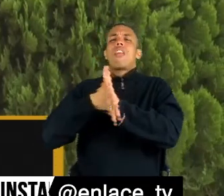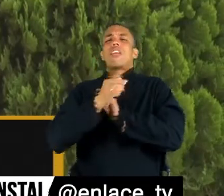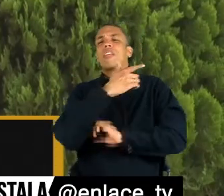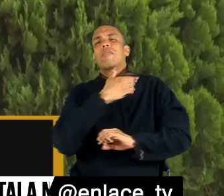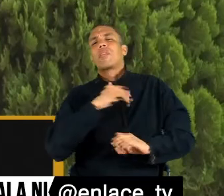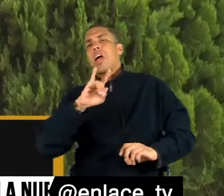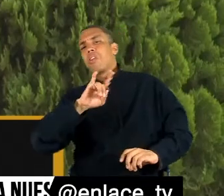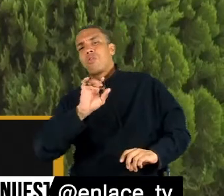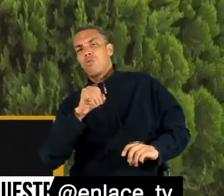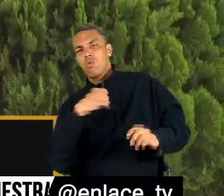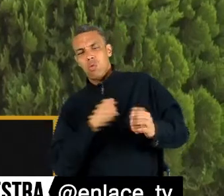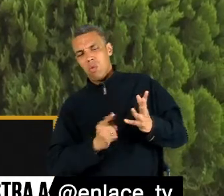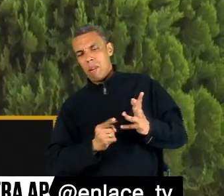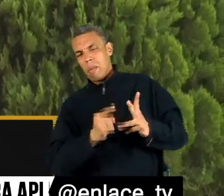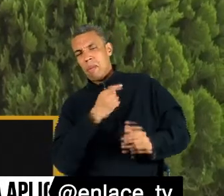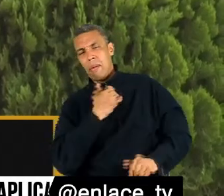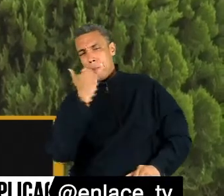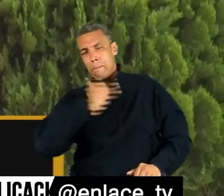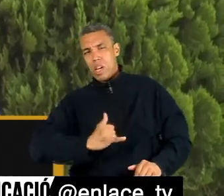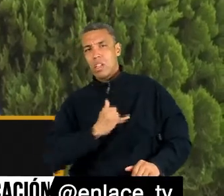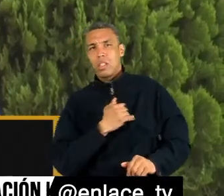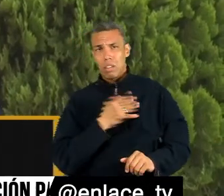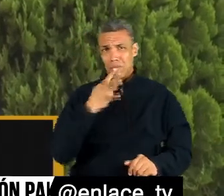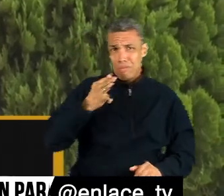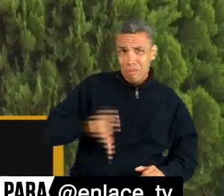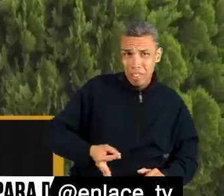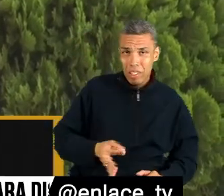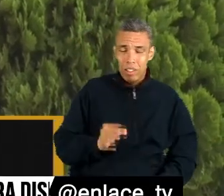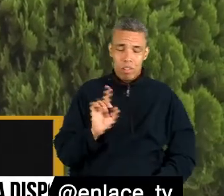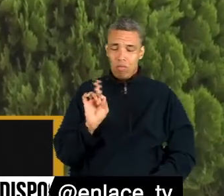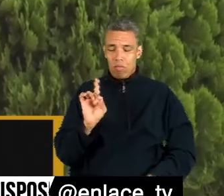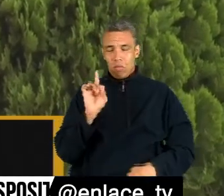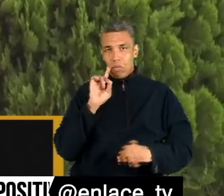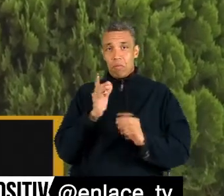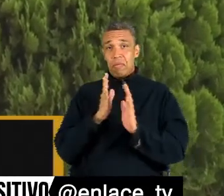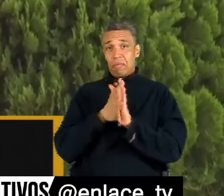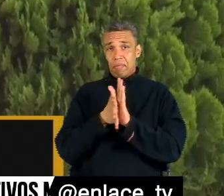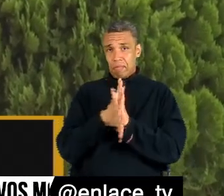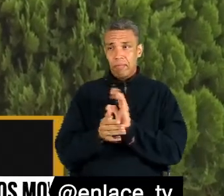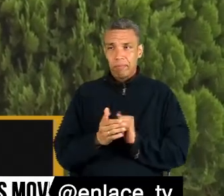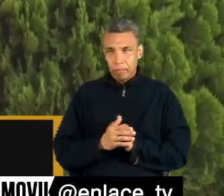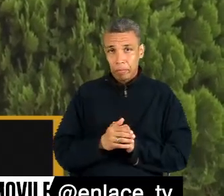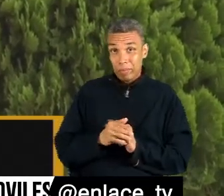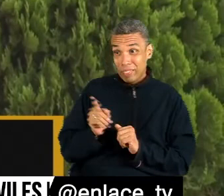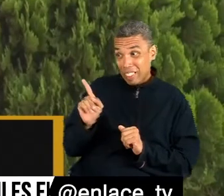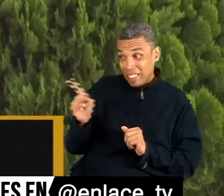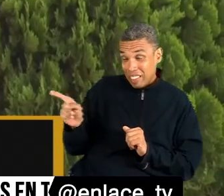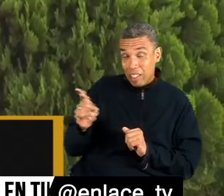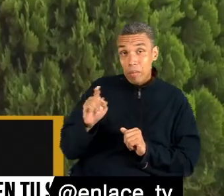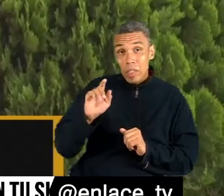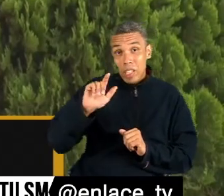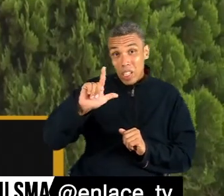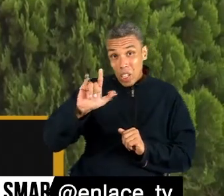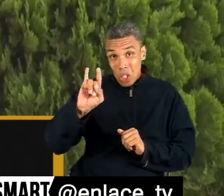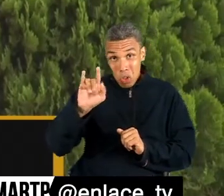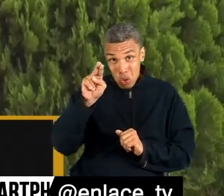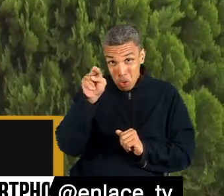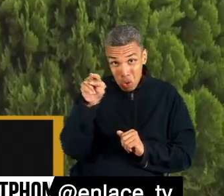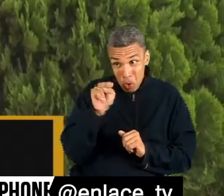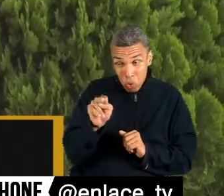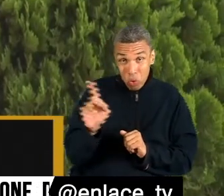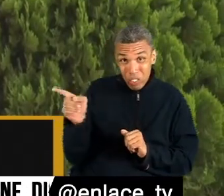sindicato, por las siguientes razones, hombre. Luz Dari y la nota periodística hacen referencia a que el